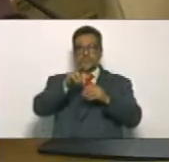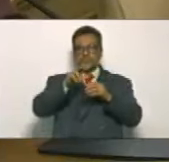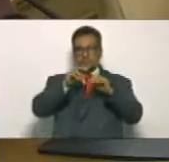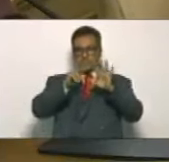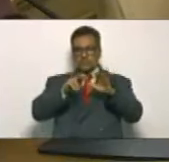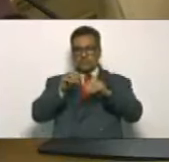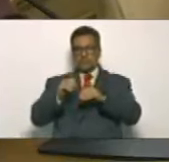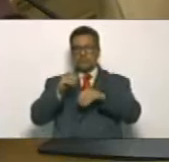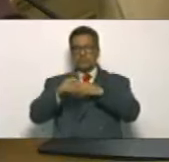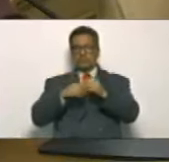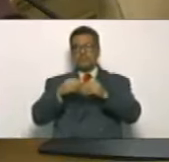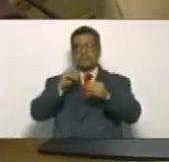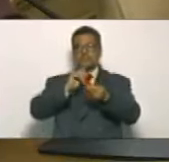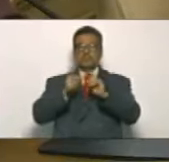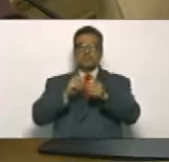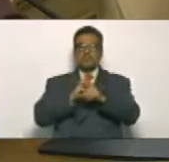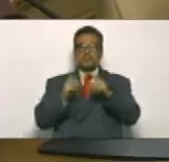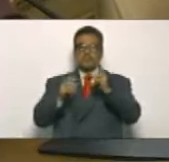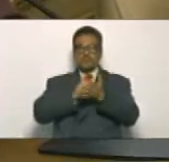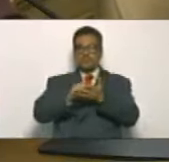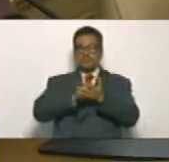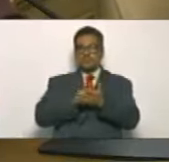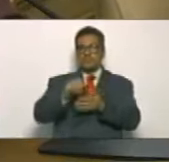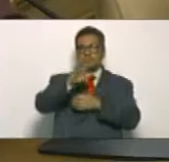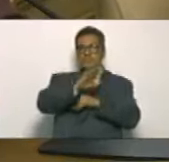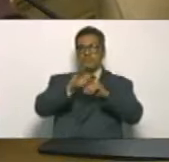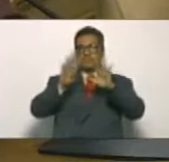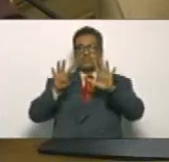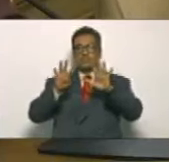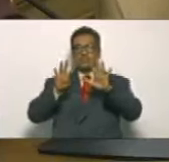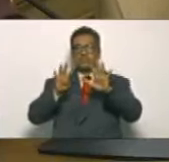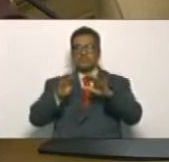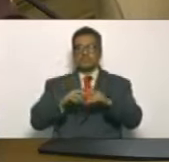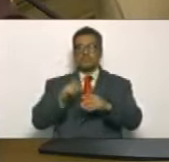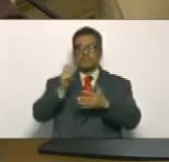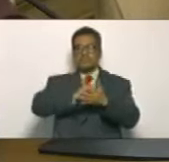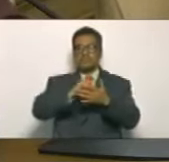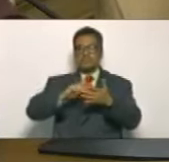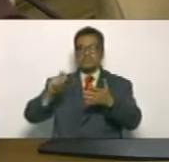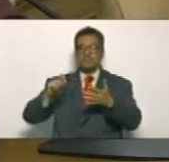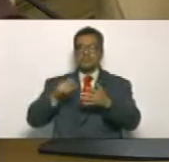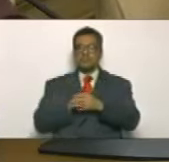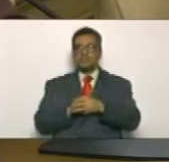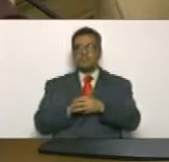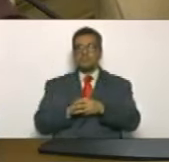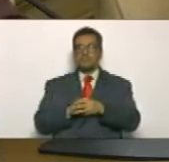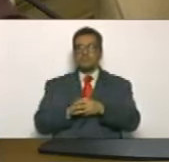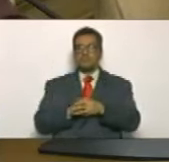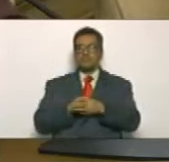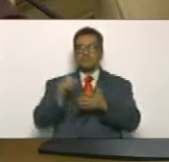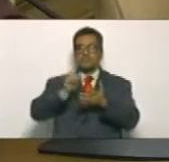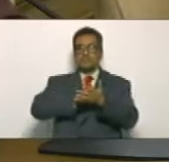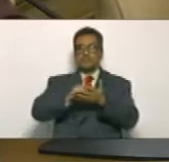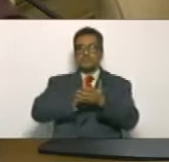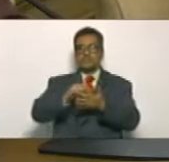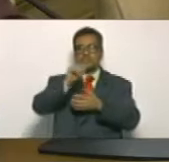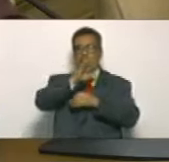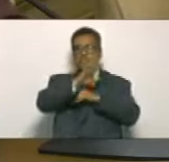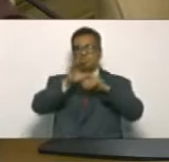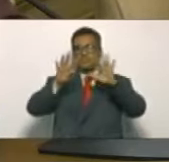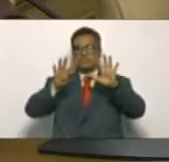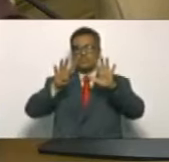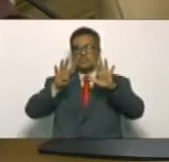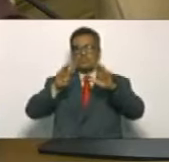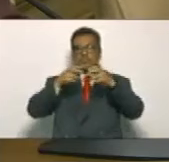trigésimo. Se propone aprobar con modificación el contenido del artículo 59, el cual queda redactado en los siguientes términos. Artículo